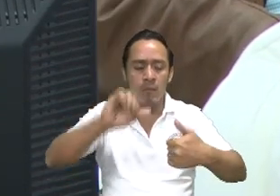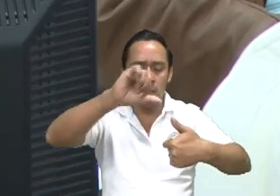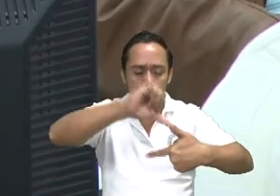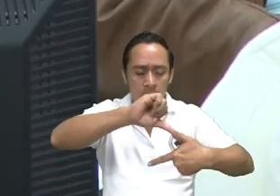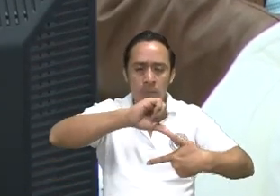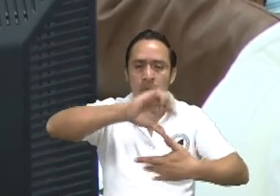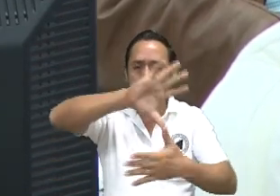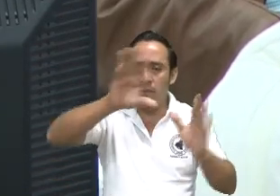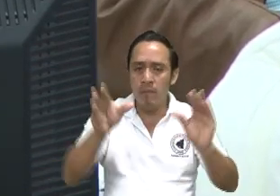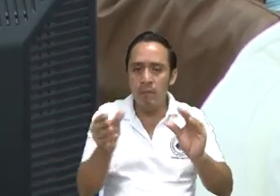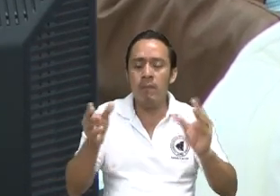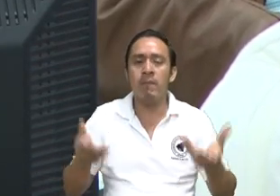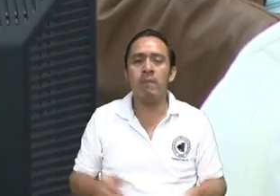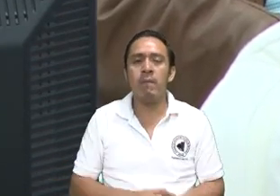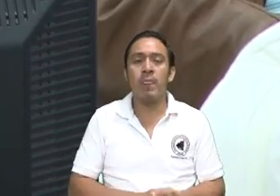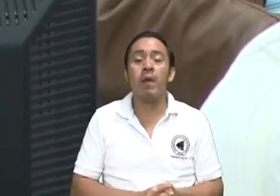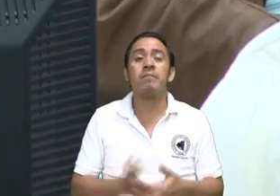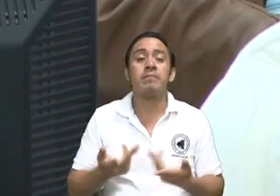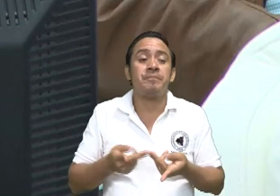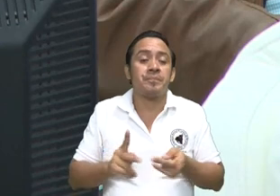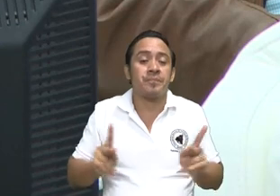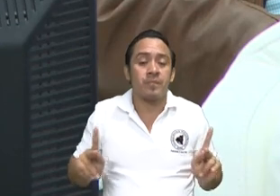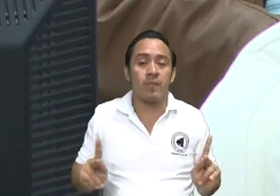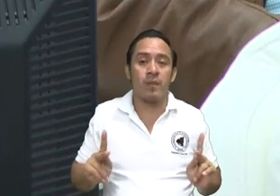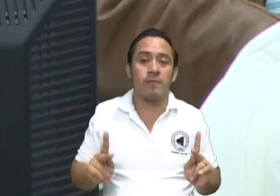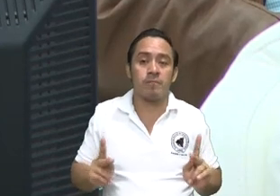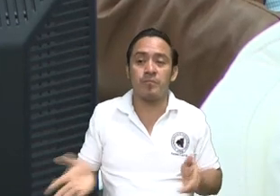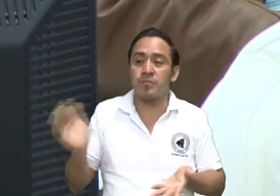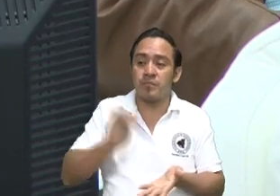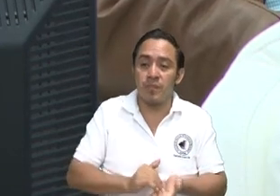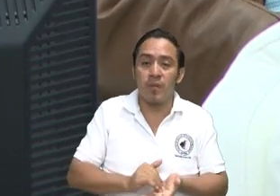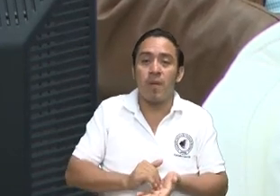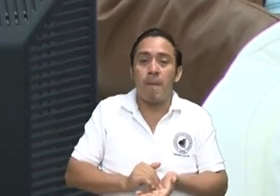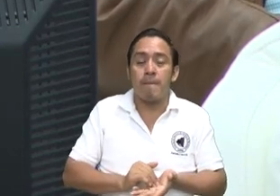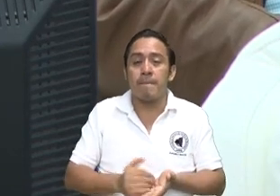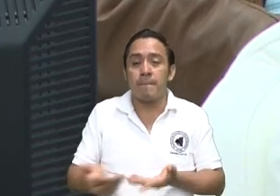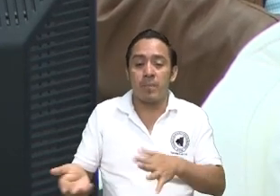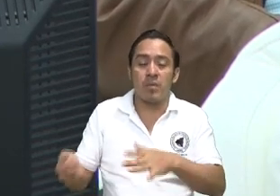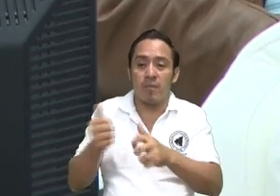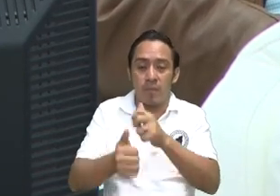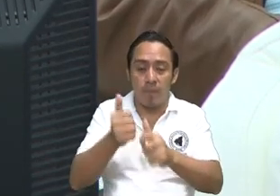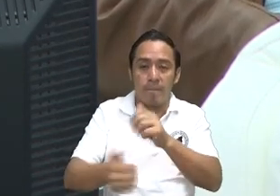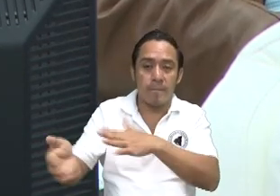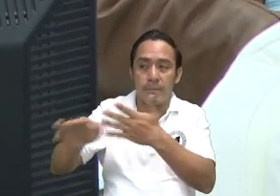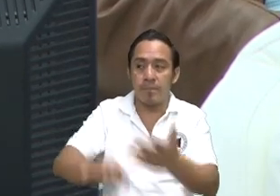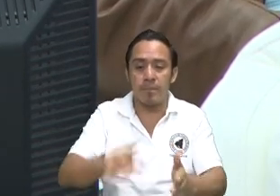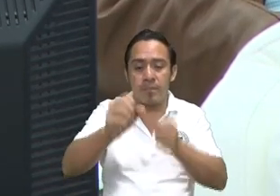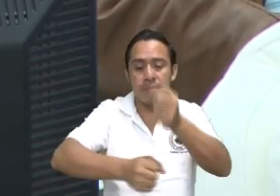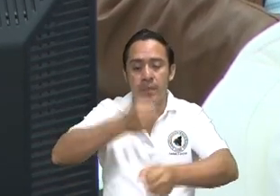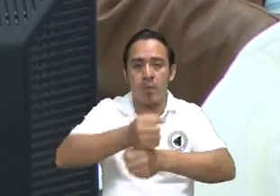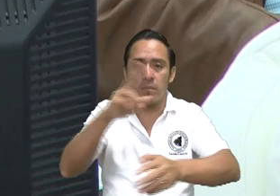Caribe. Pero viene la muerte de nuevo danzando. Ya en el